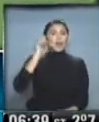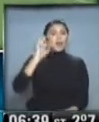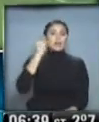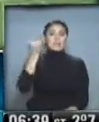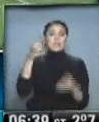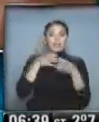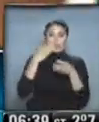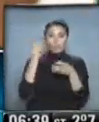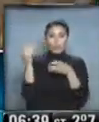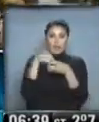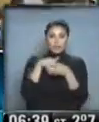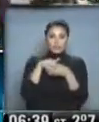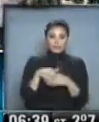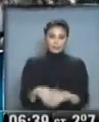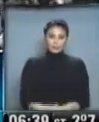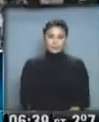Boca.